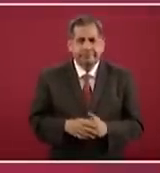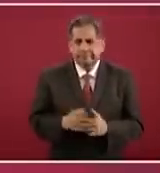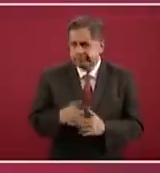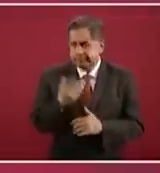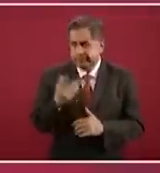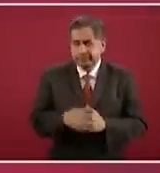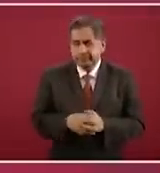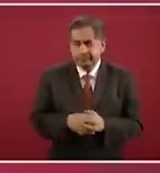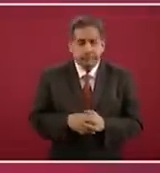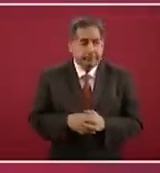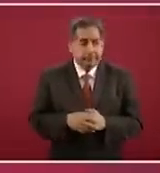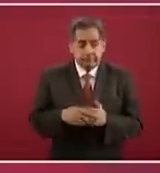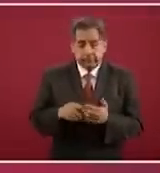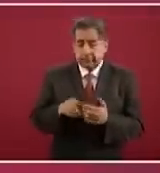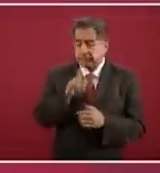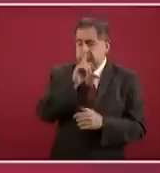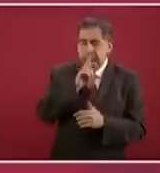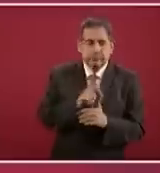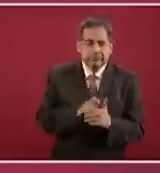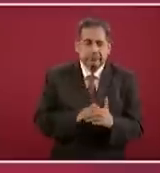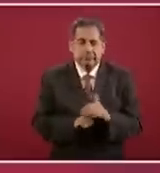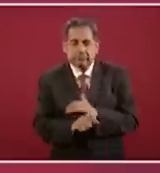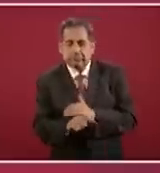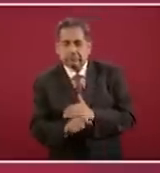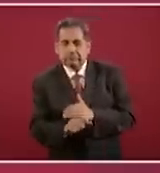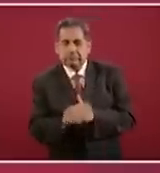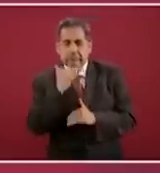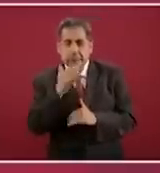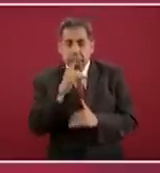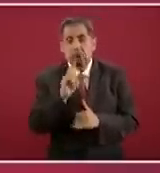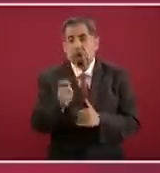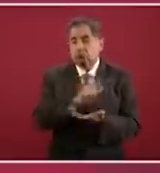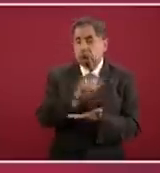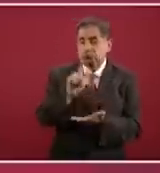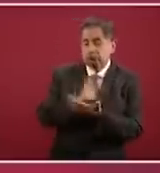Porque el delito de lavado de dinero era delito grave,